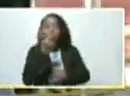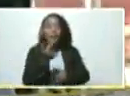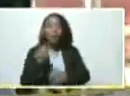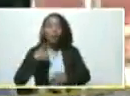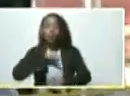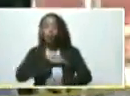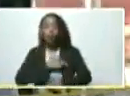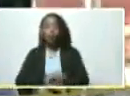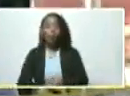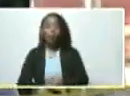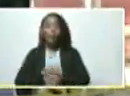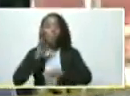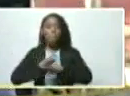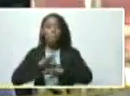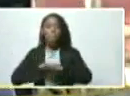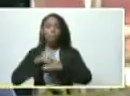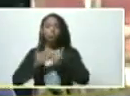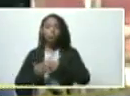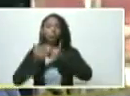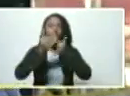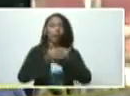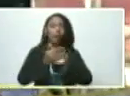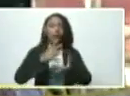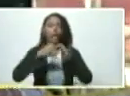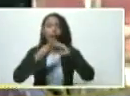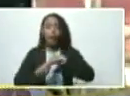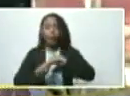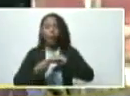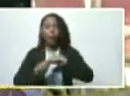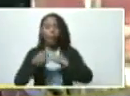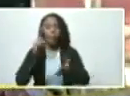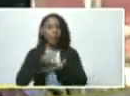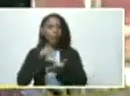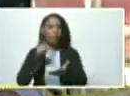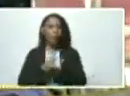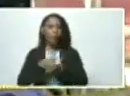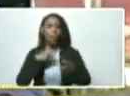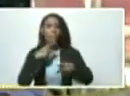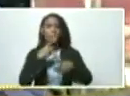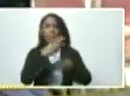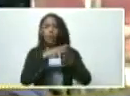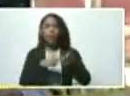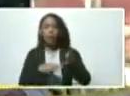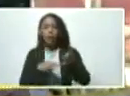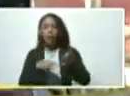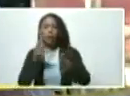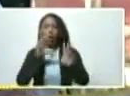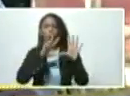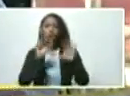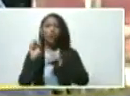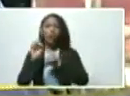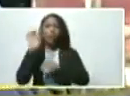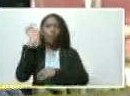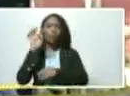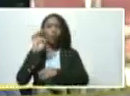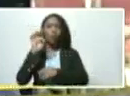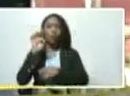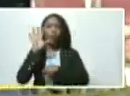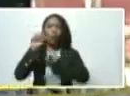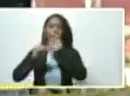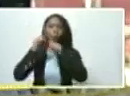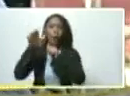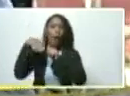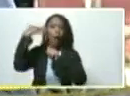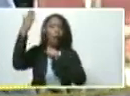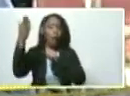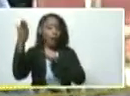nosotros pasamos de tener unos CLAP cuya participación de producto era de un 80% de productos importados